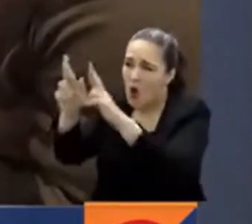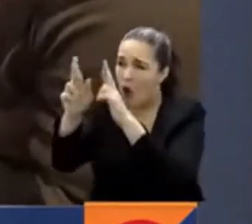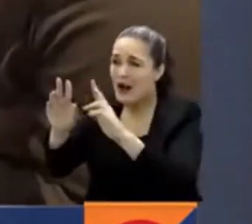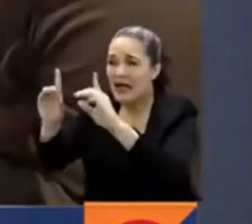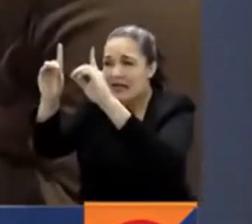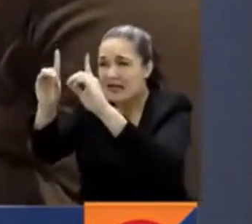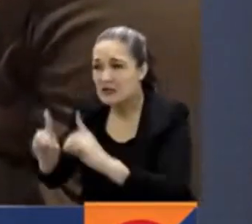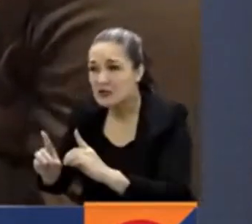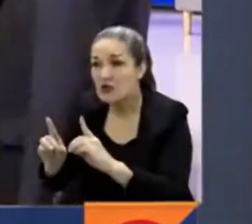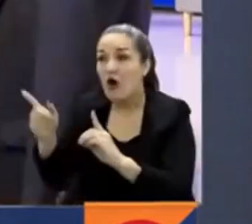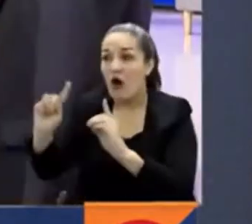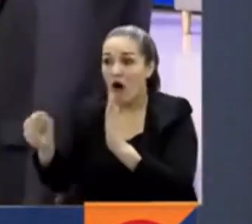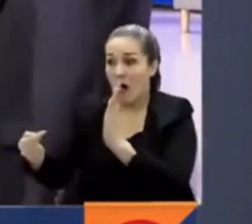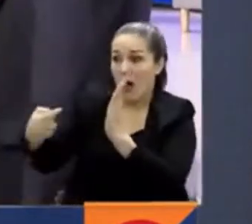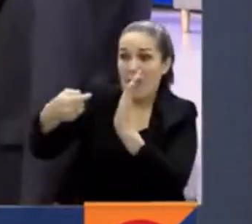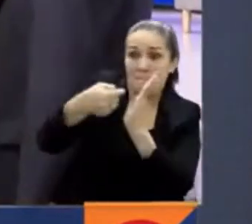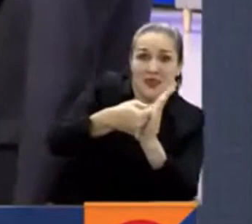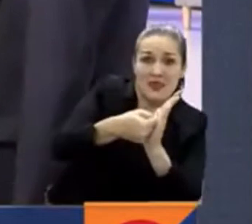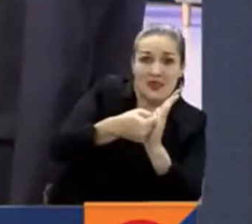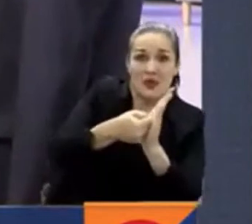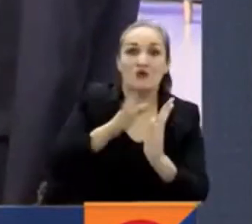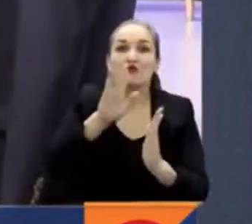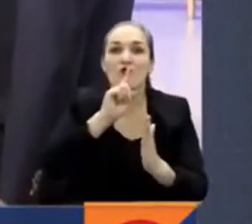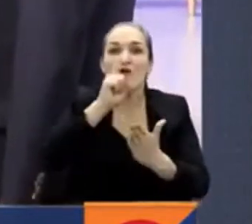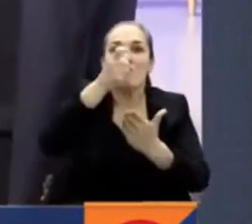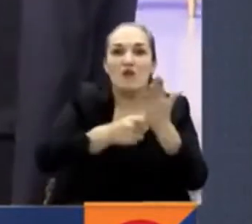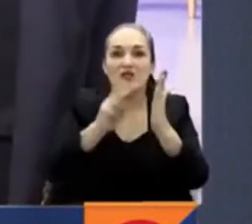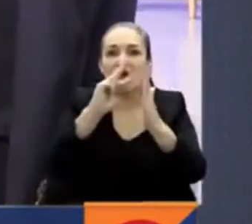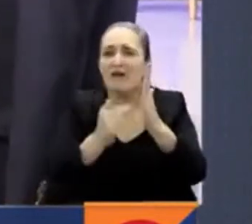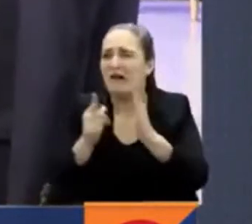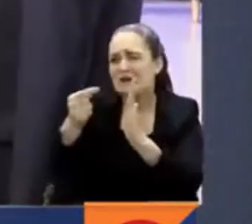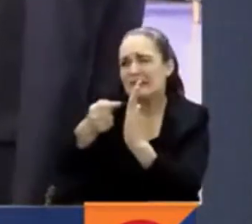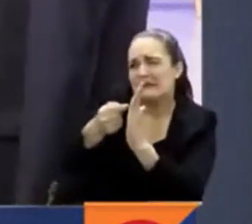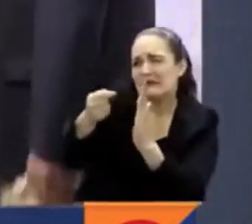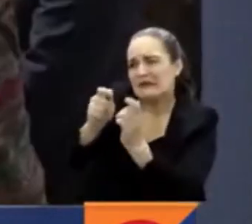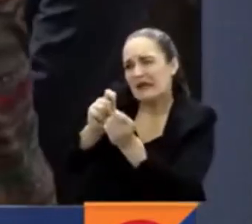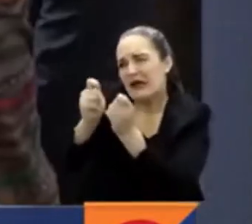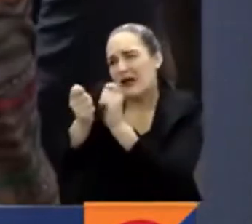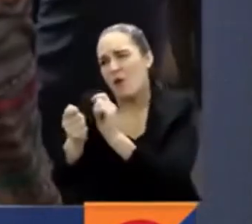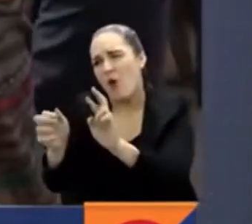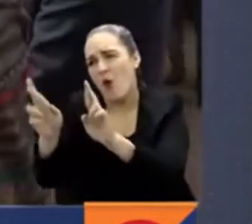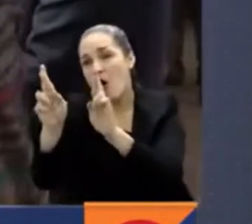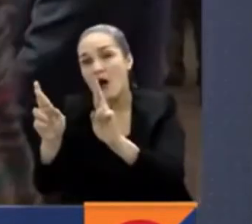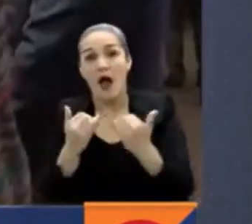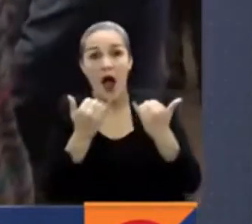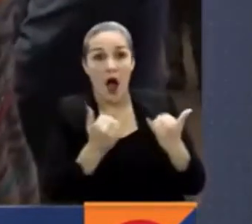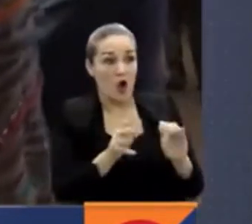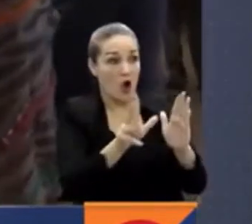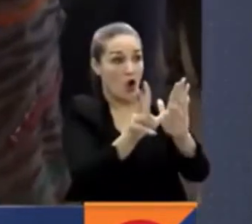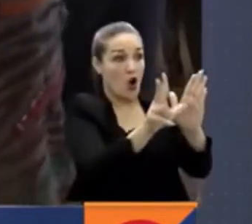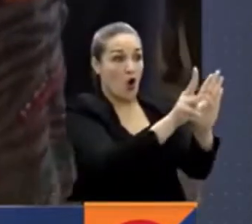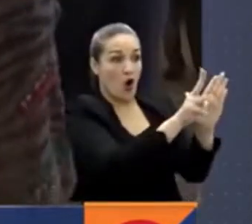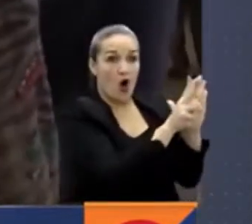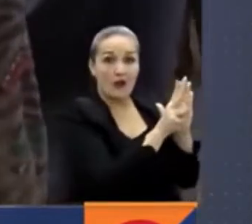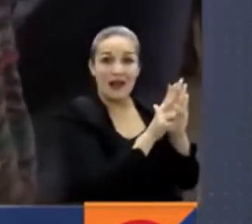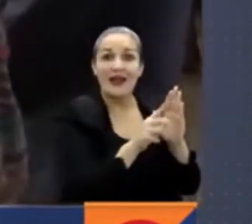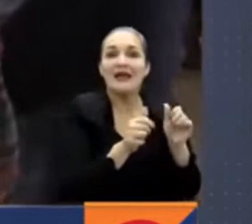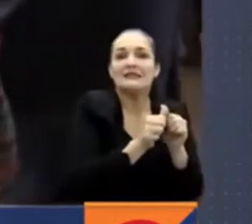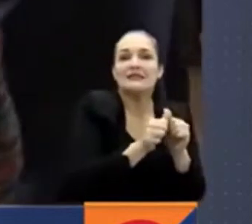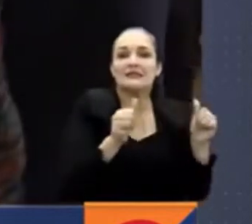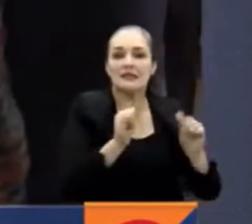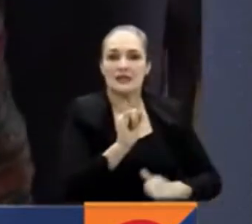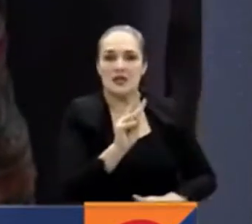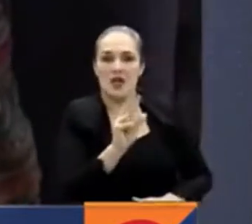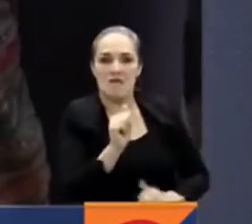o reconsiderar mejor algunos de los puntos de la reforma tributaria. Uno de ellos, extender la exención del IVA al sector de la hotelería